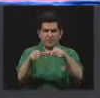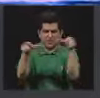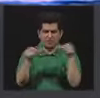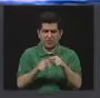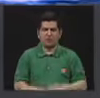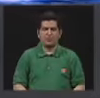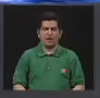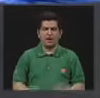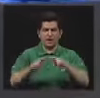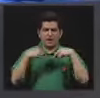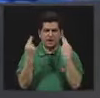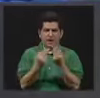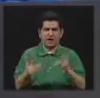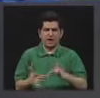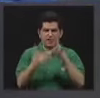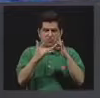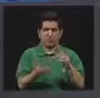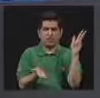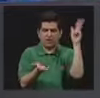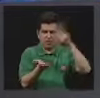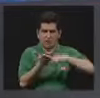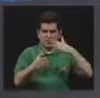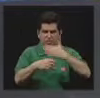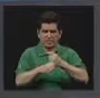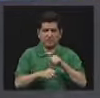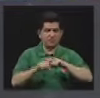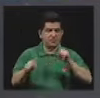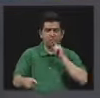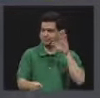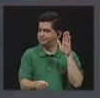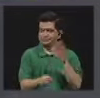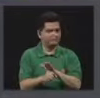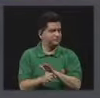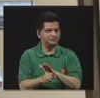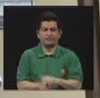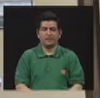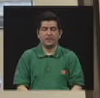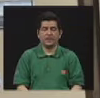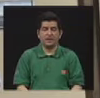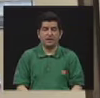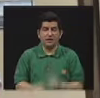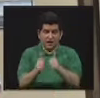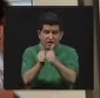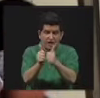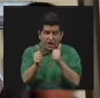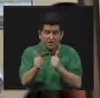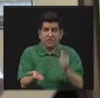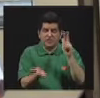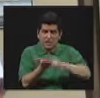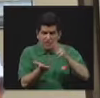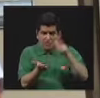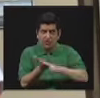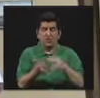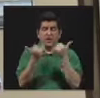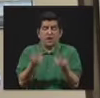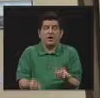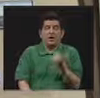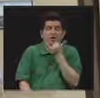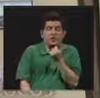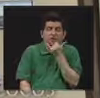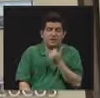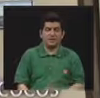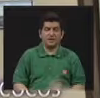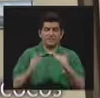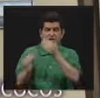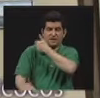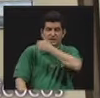primer lugar durante las sesiones extraordinarias y aprobarlo, lo cual no han cumplido. Nos hemos atrasado en esta aprobación y ahora lo que sucede